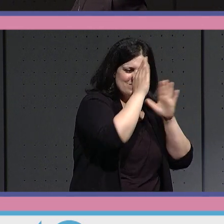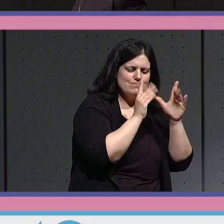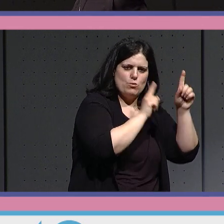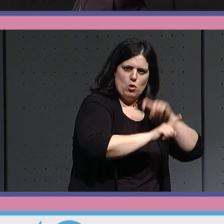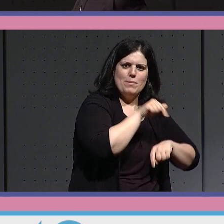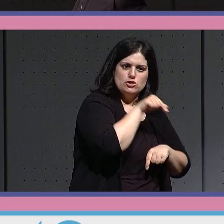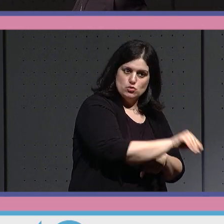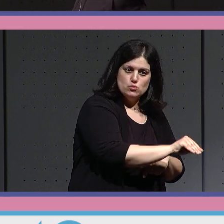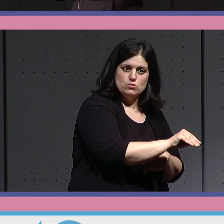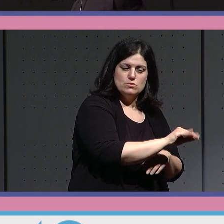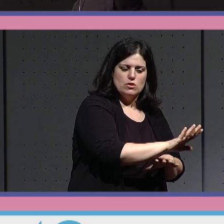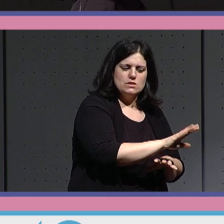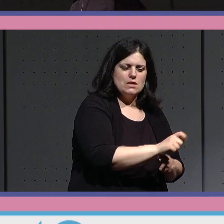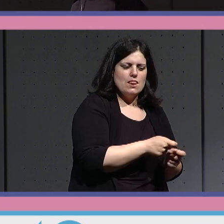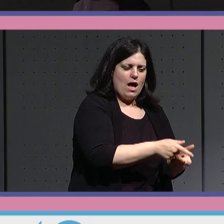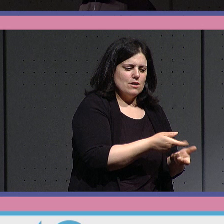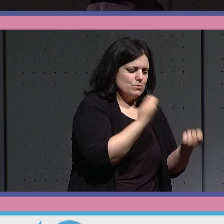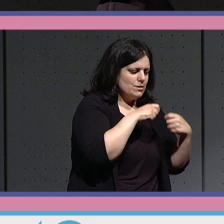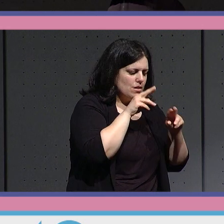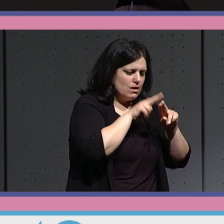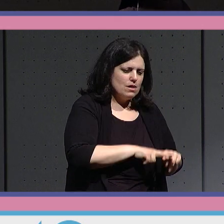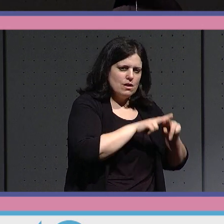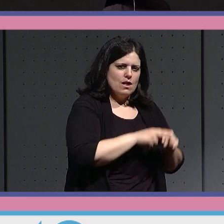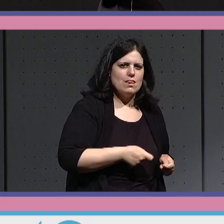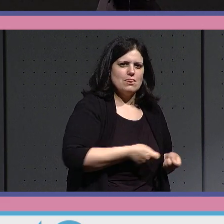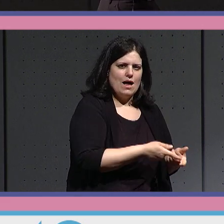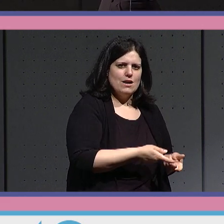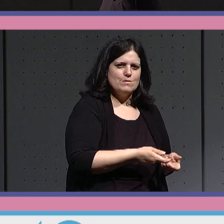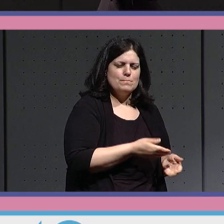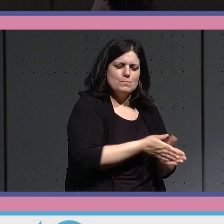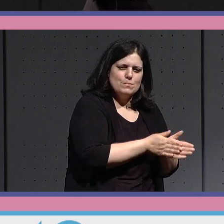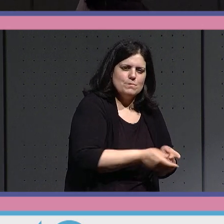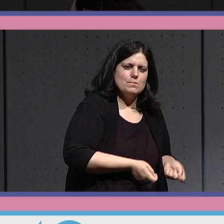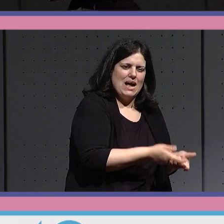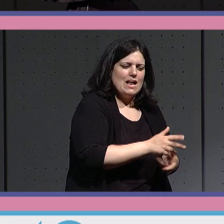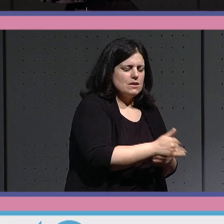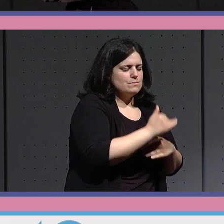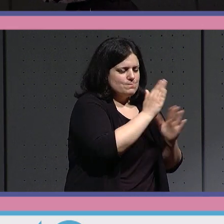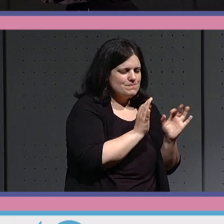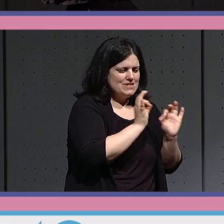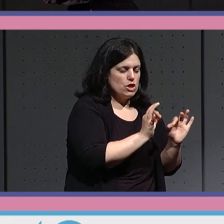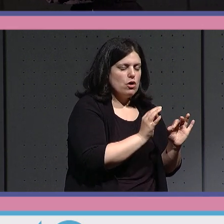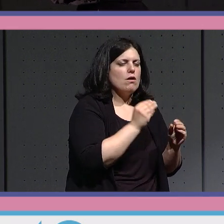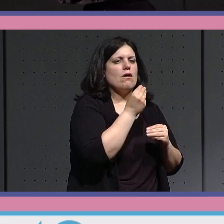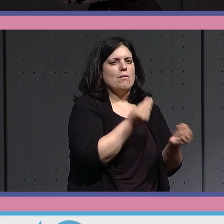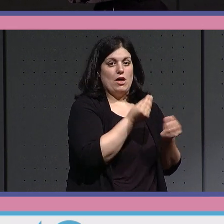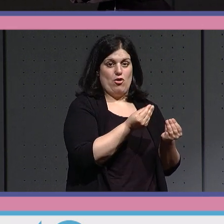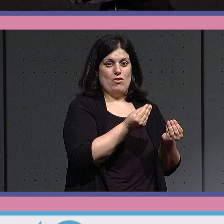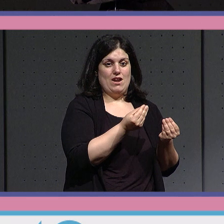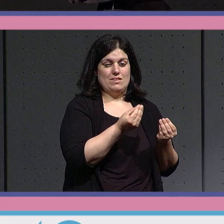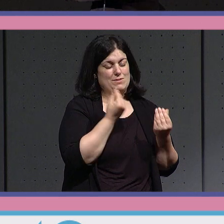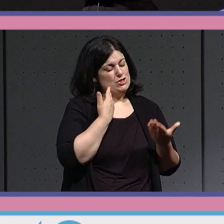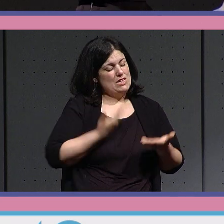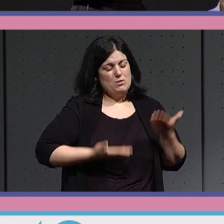liberando problemas de ansiedad que tiene y que le están impidiendo prestar atención. ¿De acuerdo? Pero ese diagnóstico diferencial lo tenemos que hacer. Es